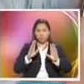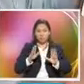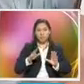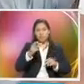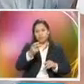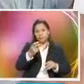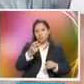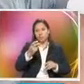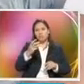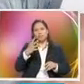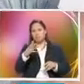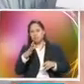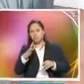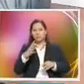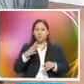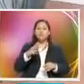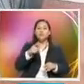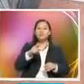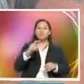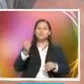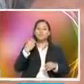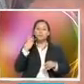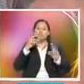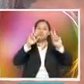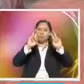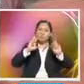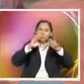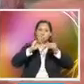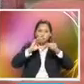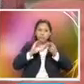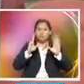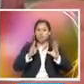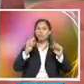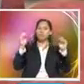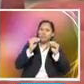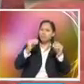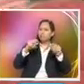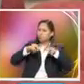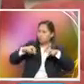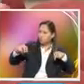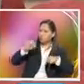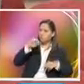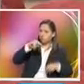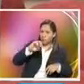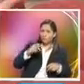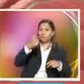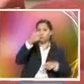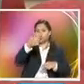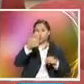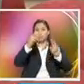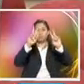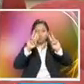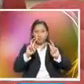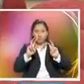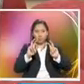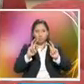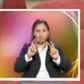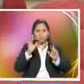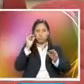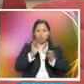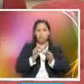ese fue el aforo aproximado. Luego también foros temáticos, hemos tenido debates junto con el INE, 6 debates temáticos para ser